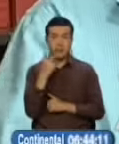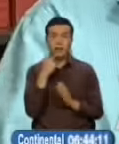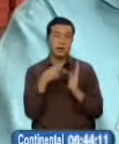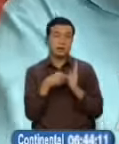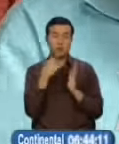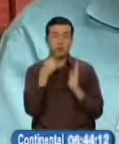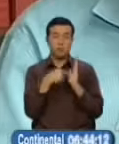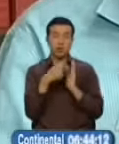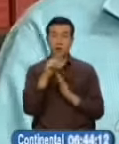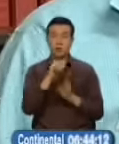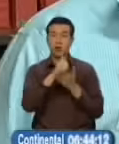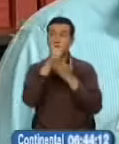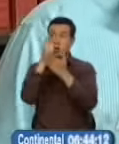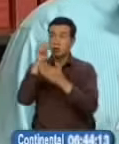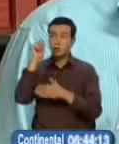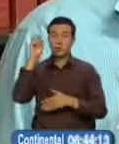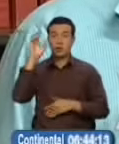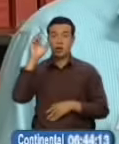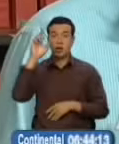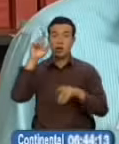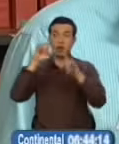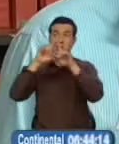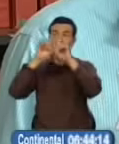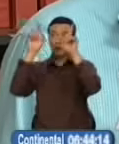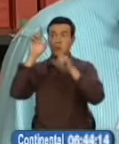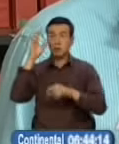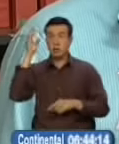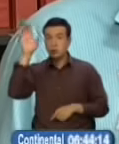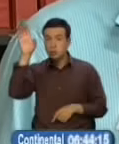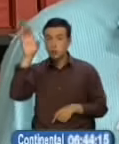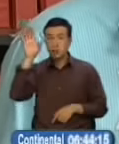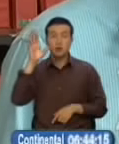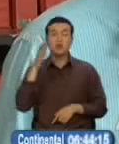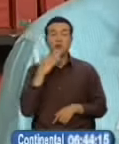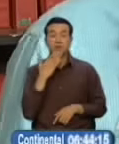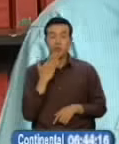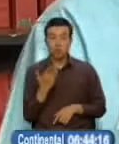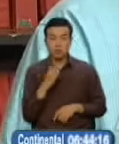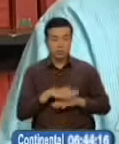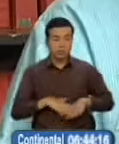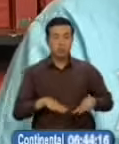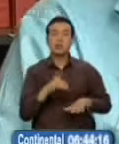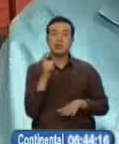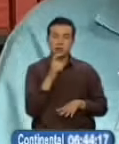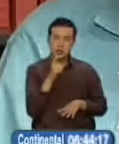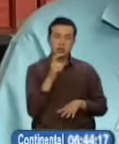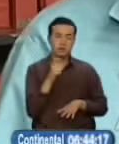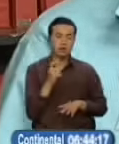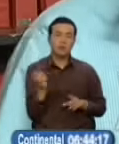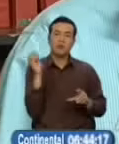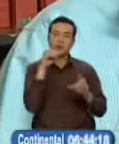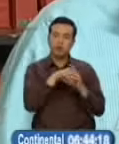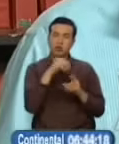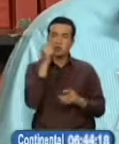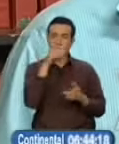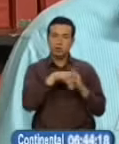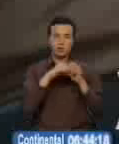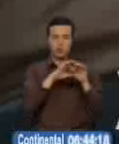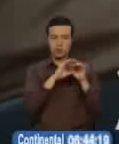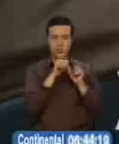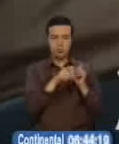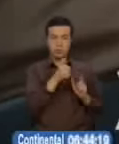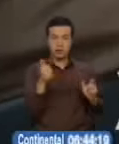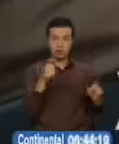vez de ser beneficiadas a las nacionalidades y a la reparación de los daños ambientales, tiene que ir a la arca de la Unión de